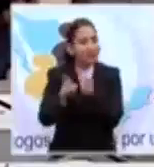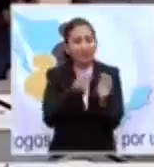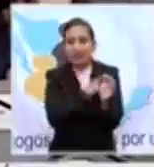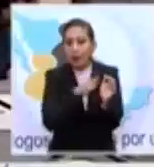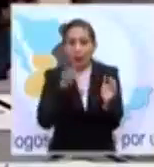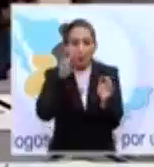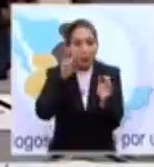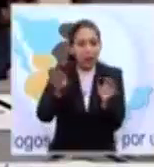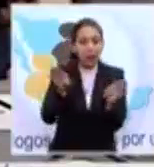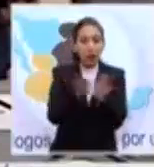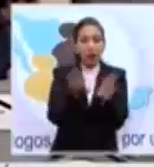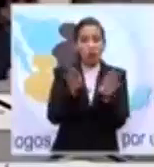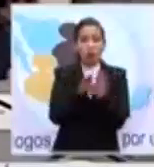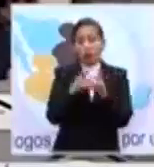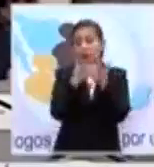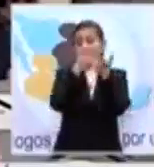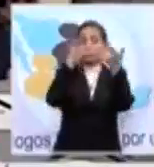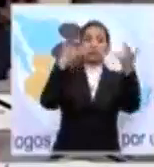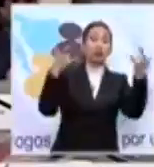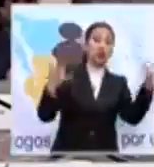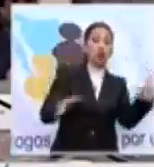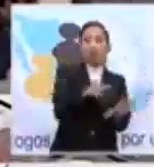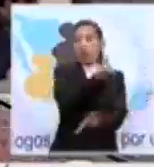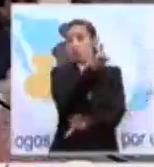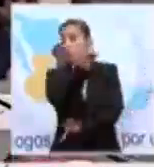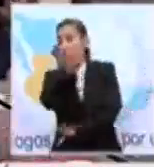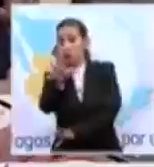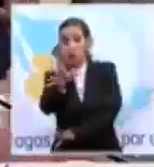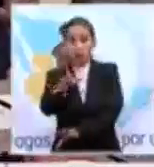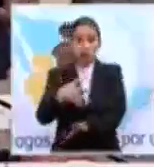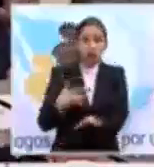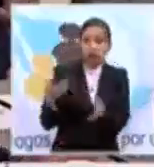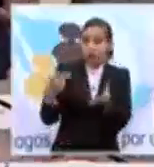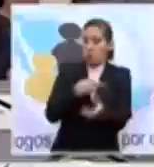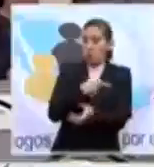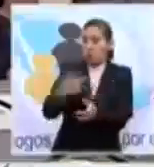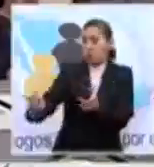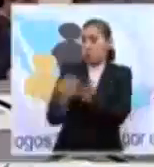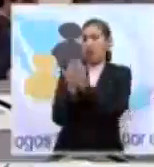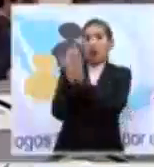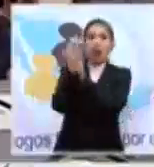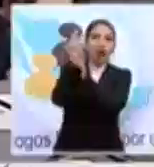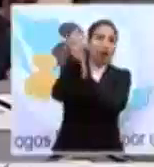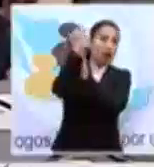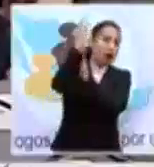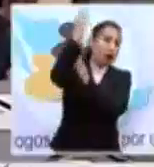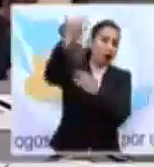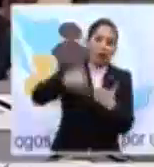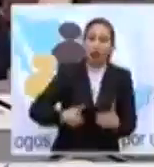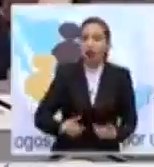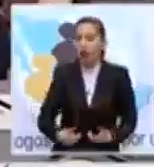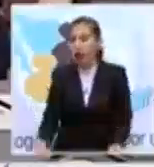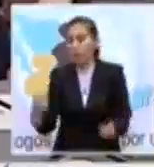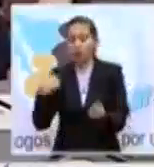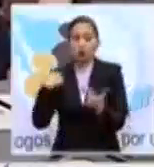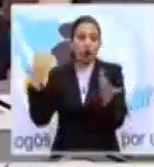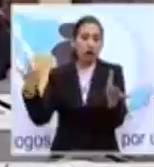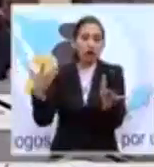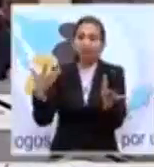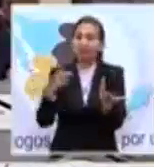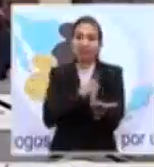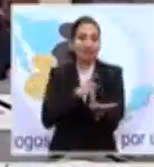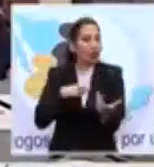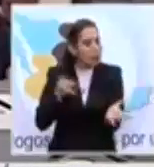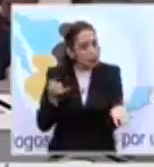especie de hazaña bélica que a derrotar a un monstruo, a un villano que se llama hambre, sin